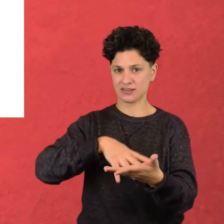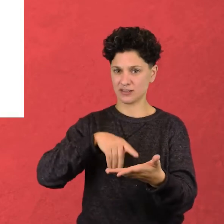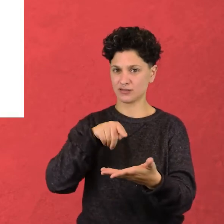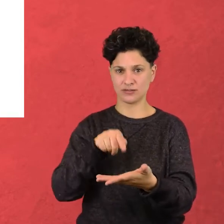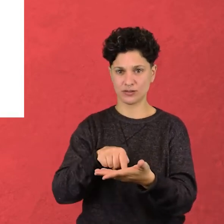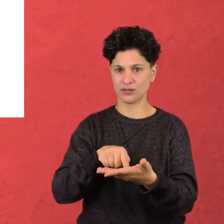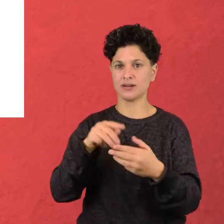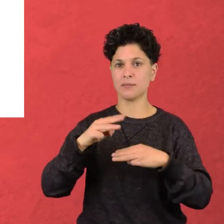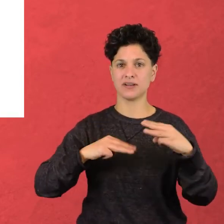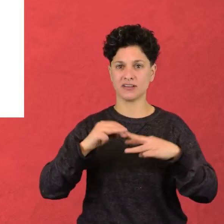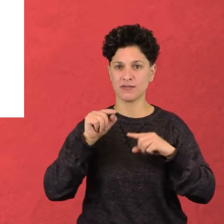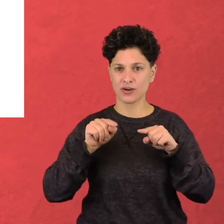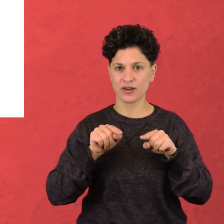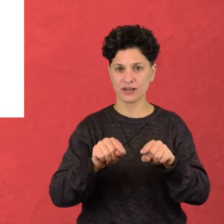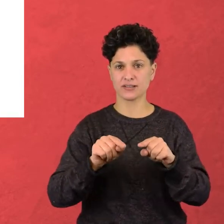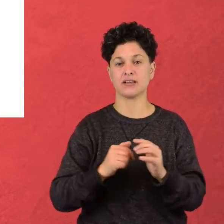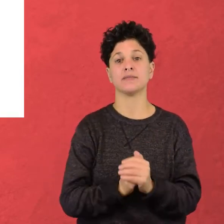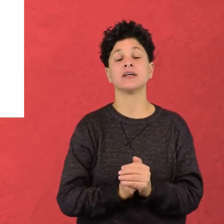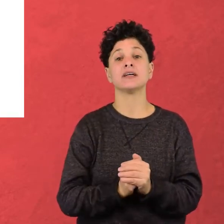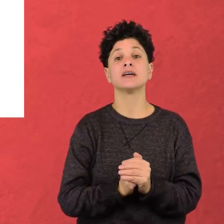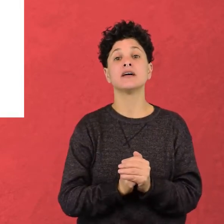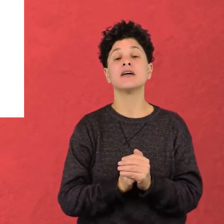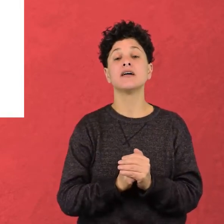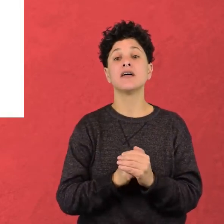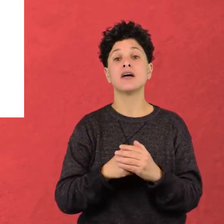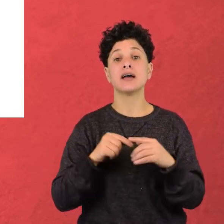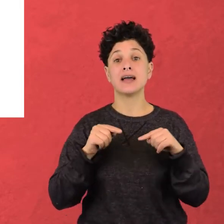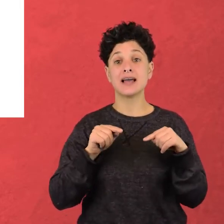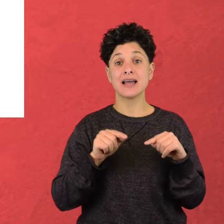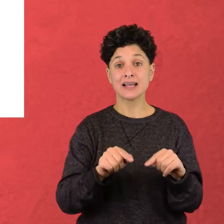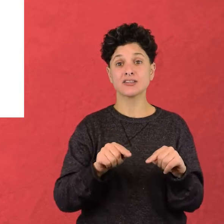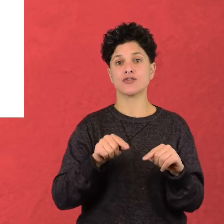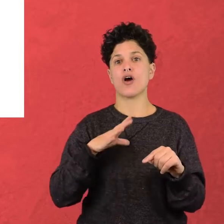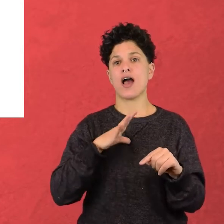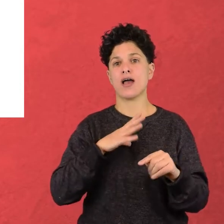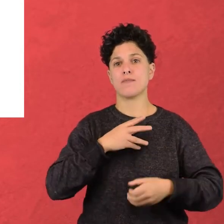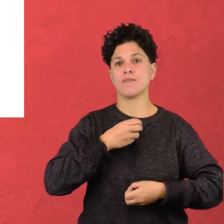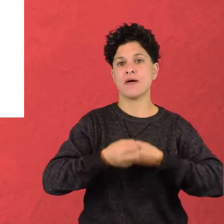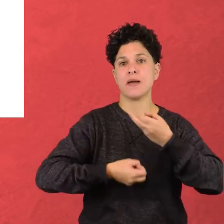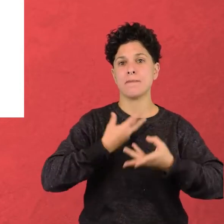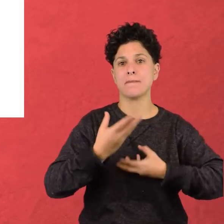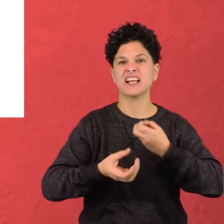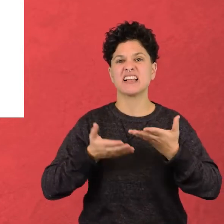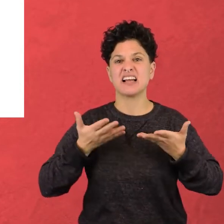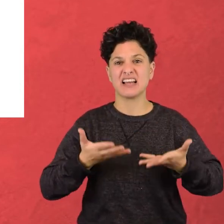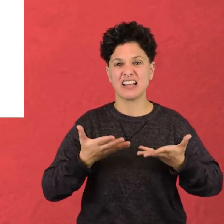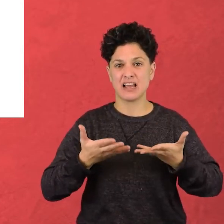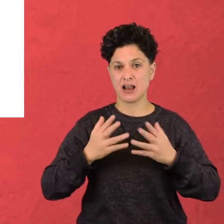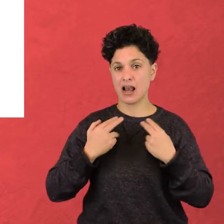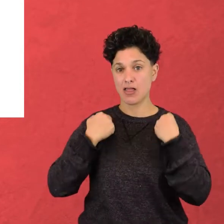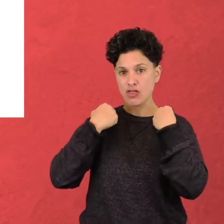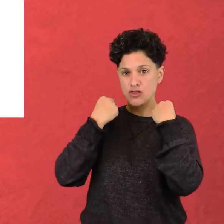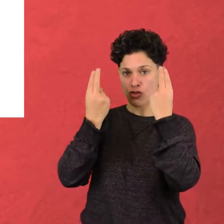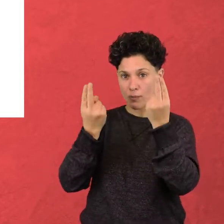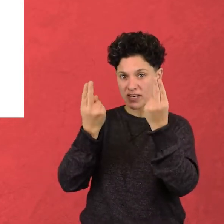por qué hago tanto hincapié en esa metáfora? Porque justamente lo que expresa esa dominación tan grande es de alguna